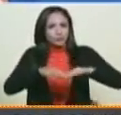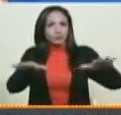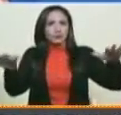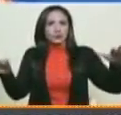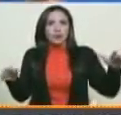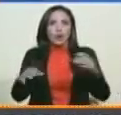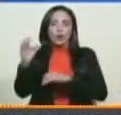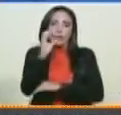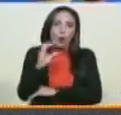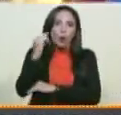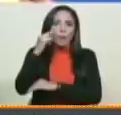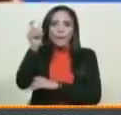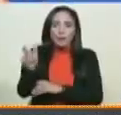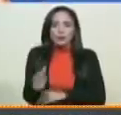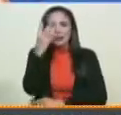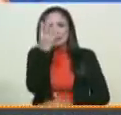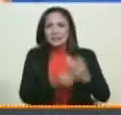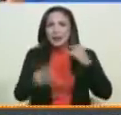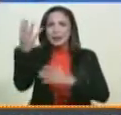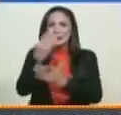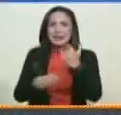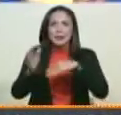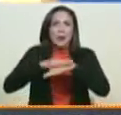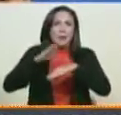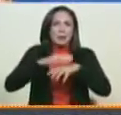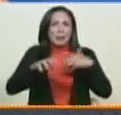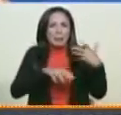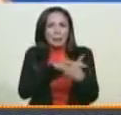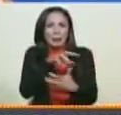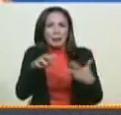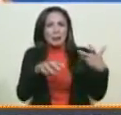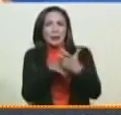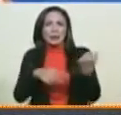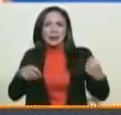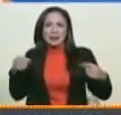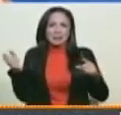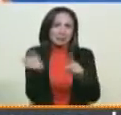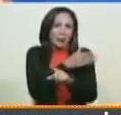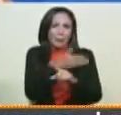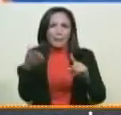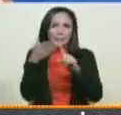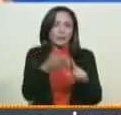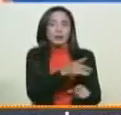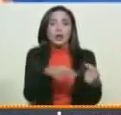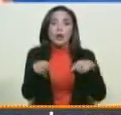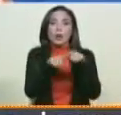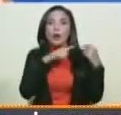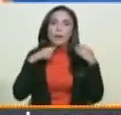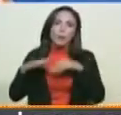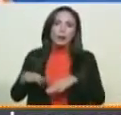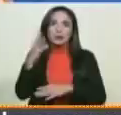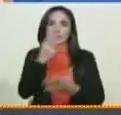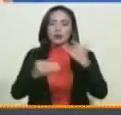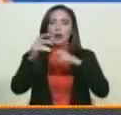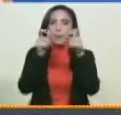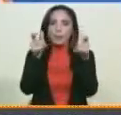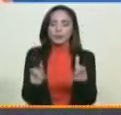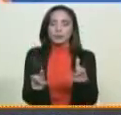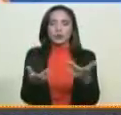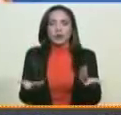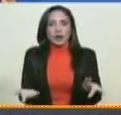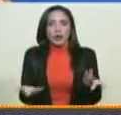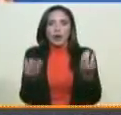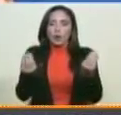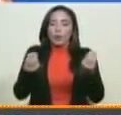en Colombia, de quienes huyen del conflicto, de quienes huyen de la violencia y de la muerte. ¿Les ha servido entonces